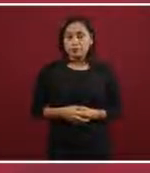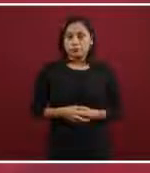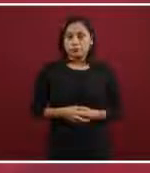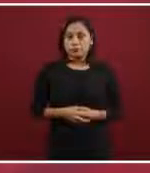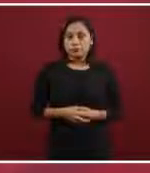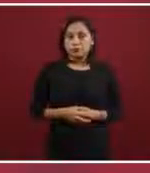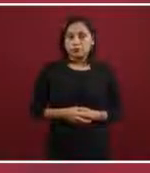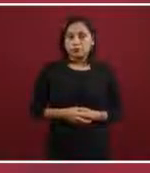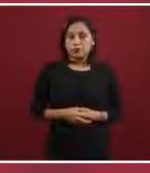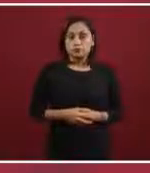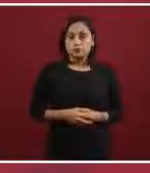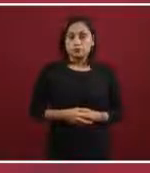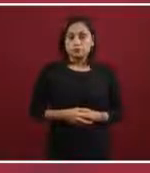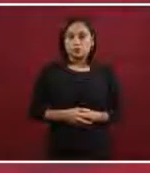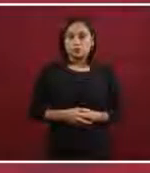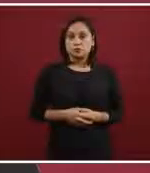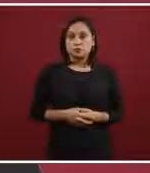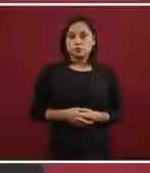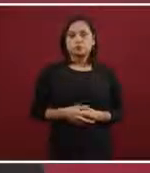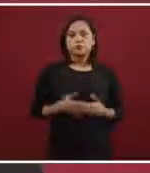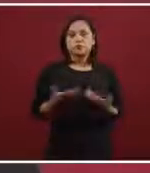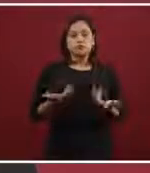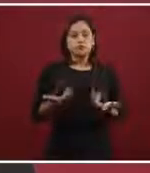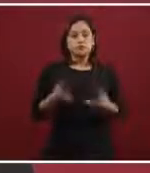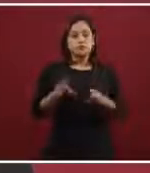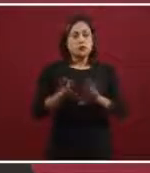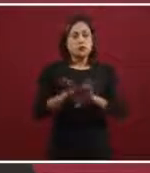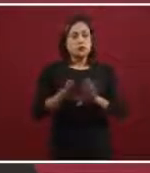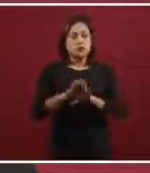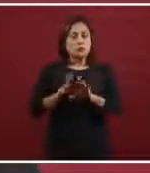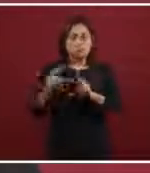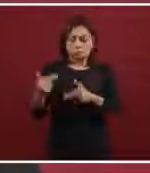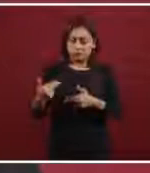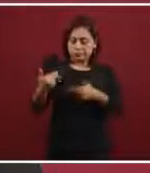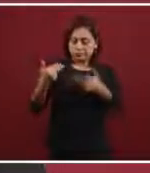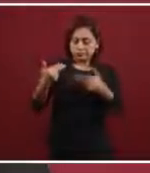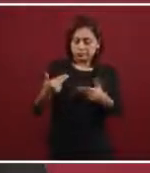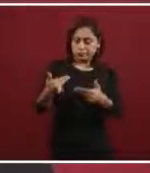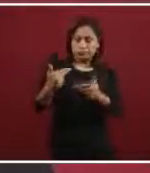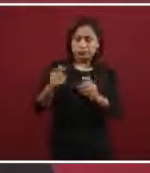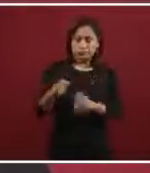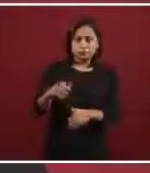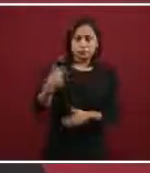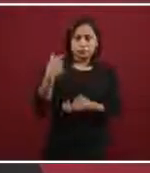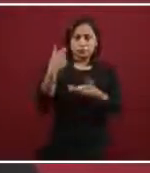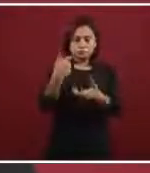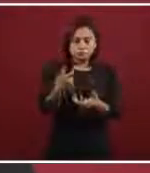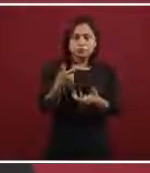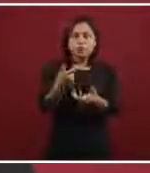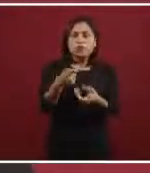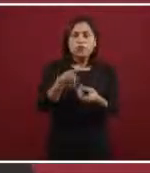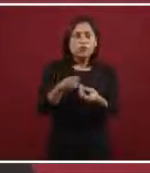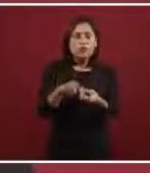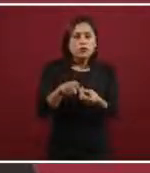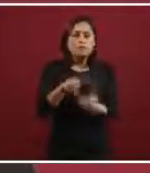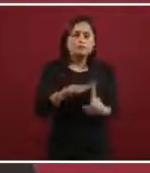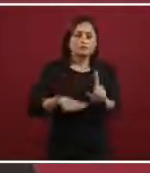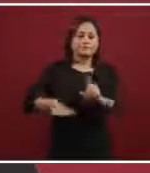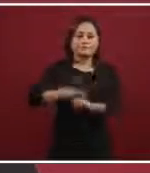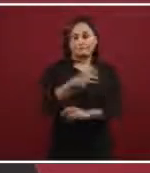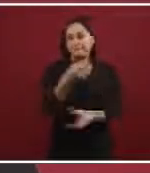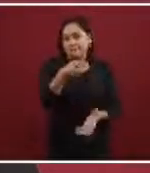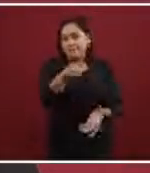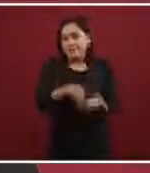herencia se entrega a la misma sociedad eso es muy